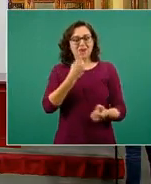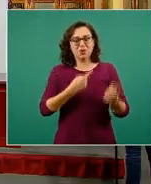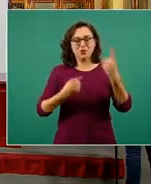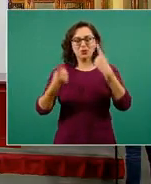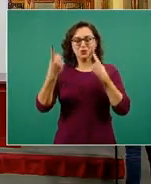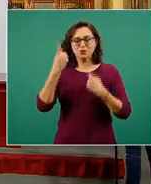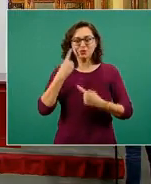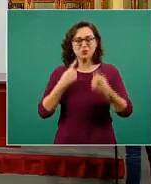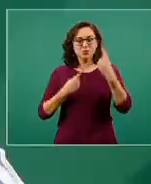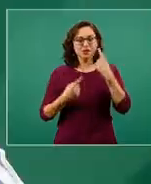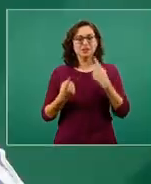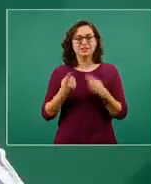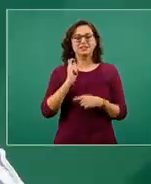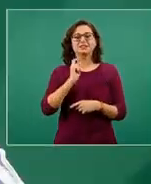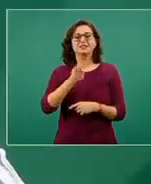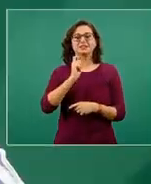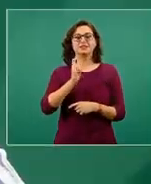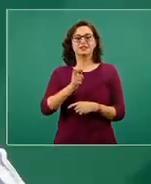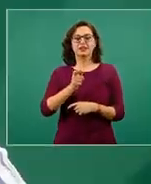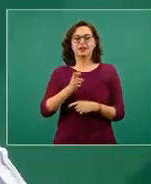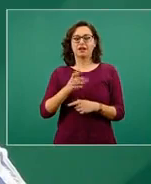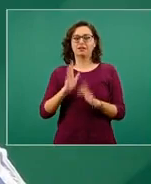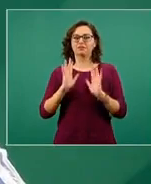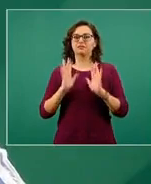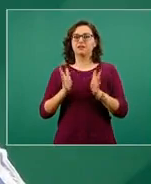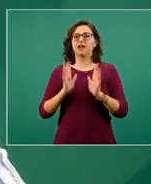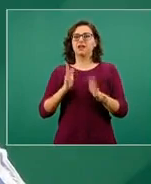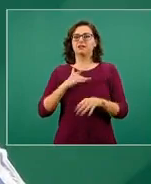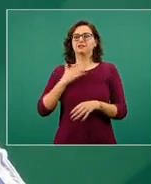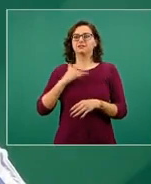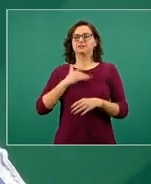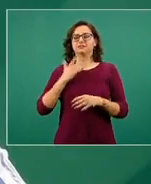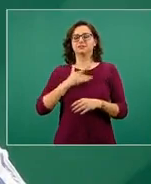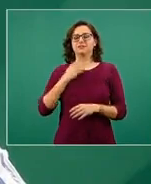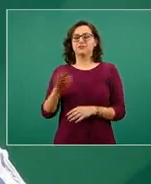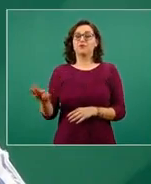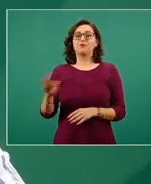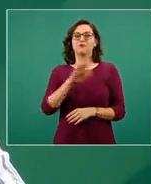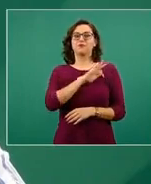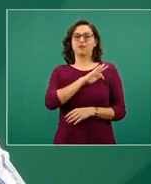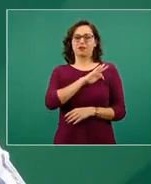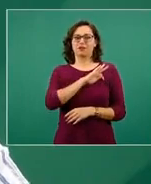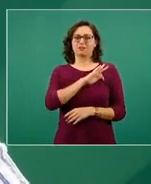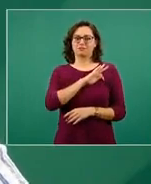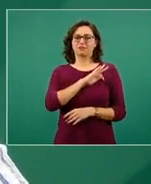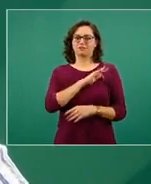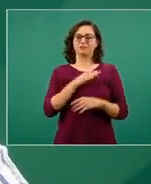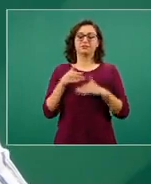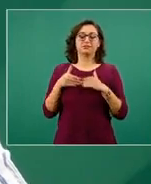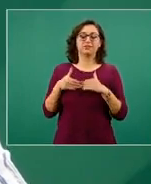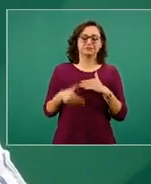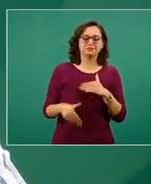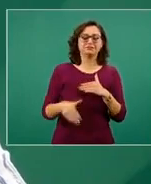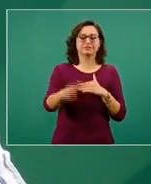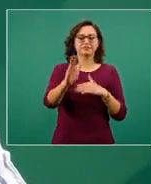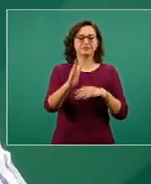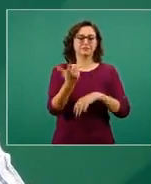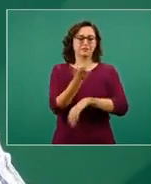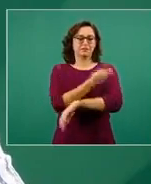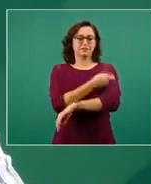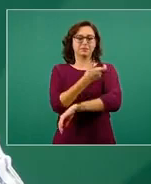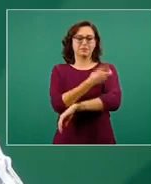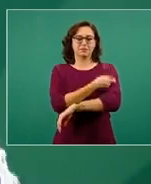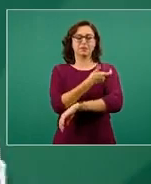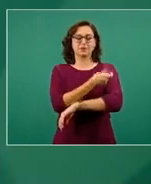que reflejan este cambio del estado de ánimo y que reflejan cómo las personas con la vacunación